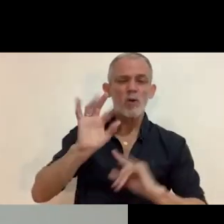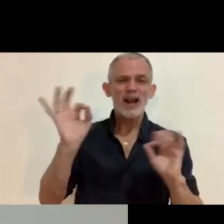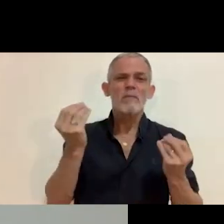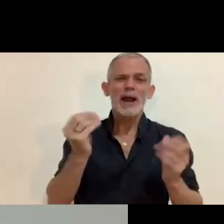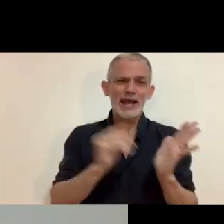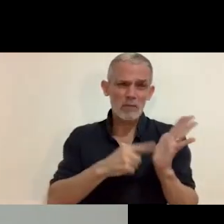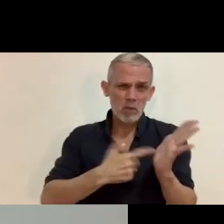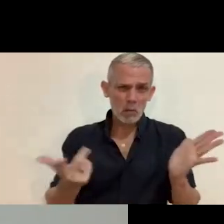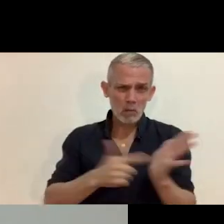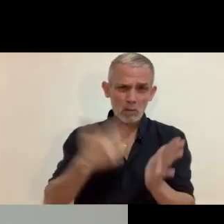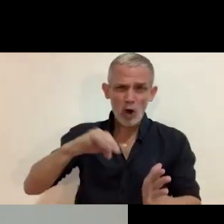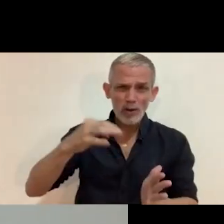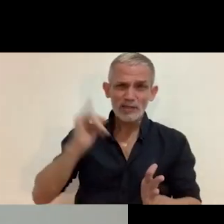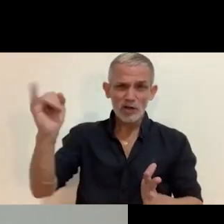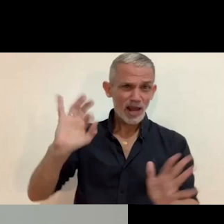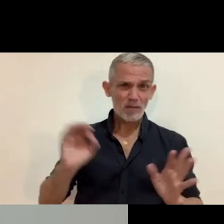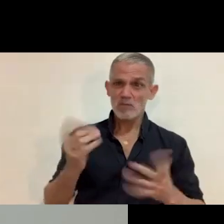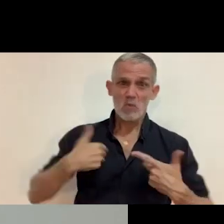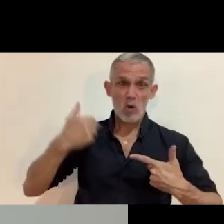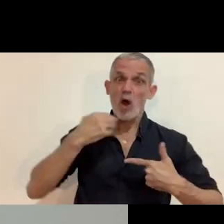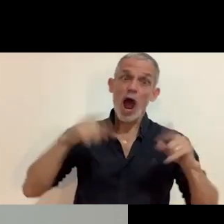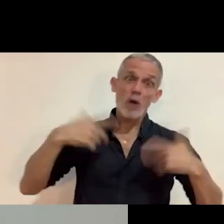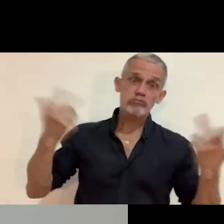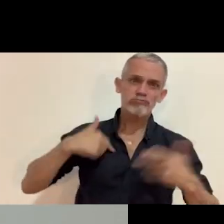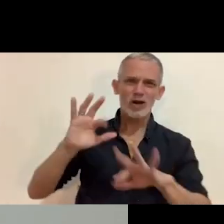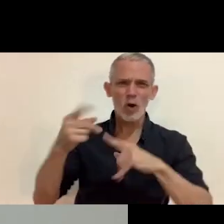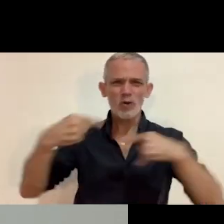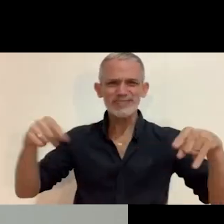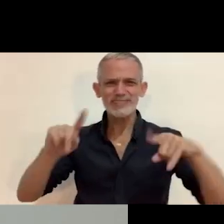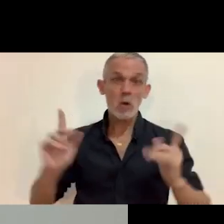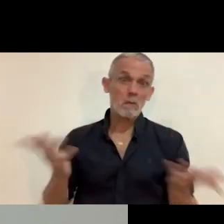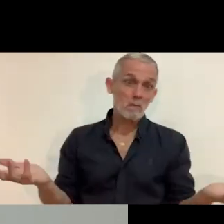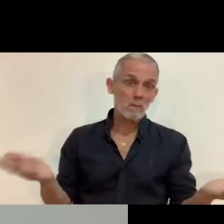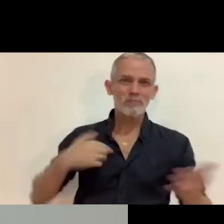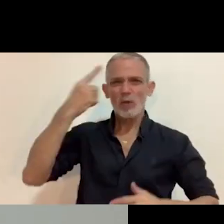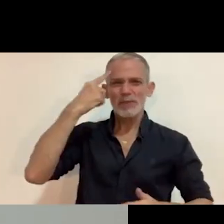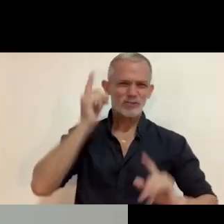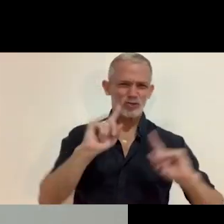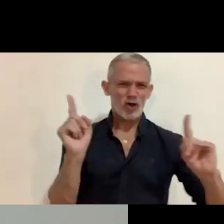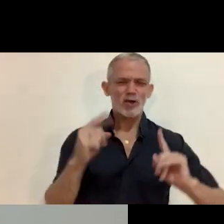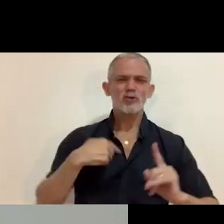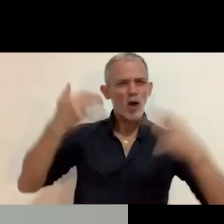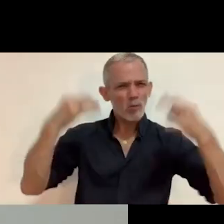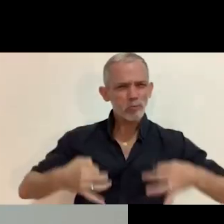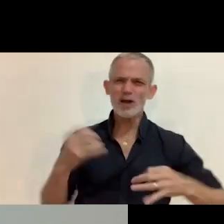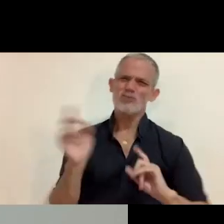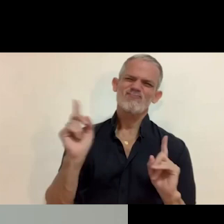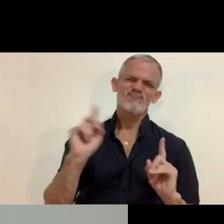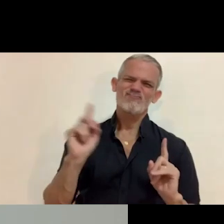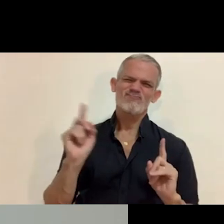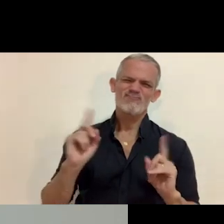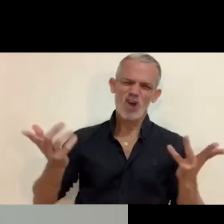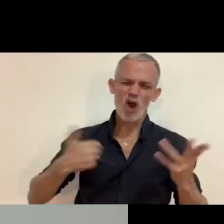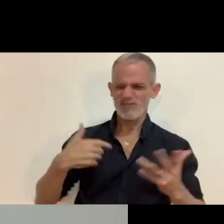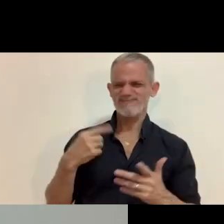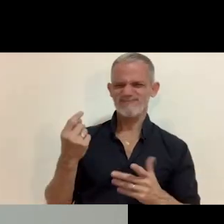tengo obligación de denunciar porque no lo sé. Y además, o porque presumo que no, tengo la certeza que no, que sería peor.